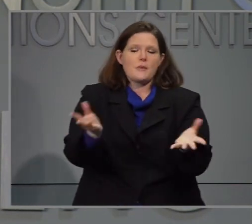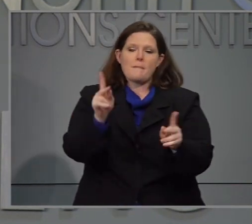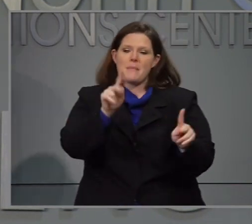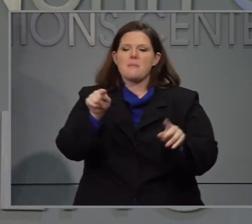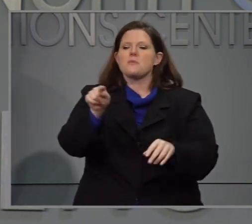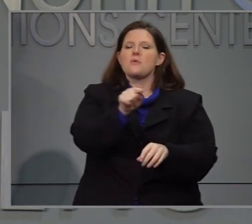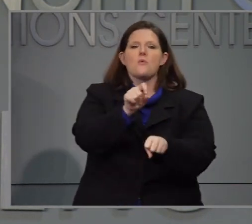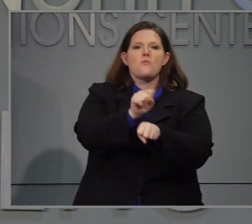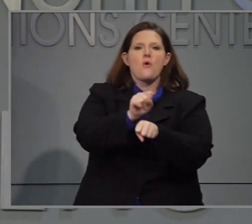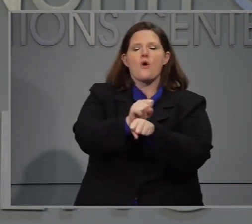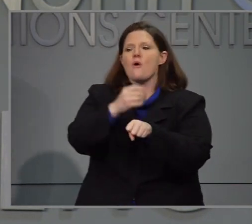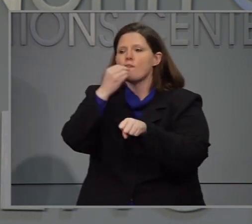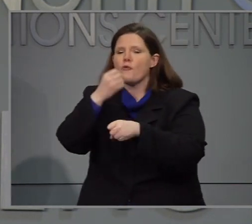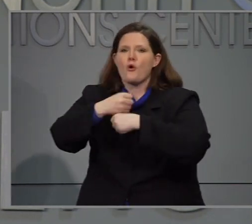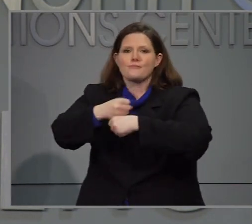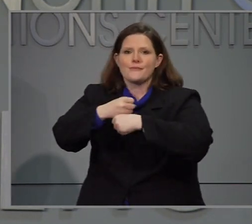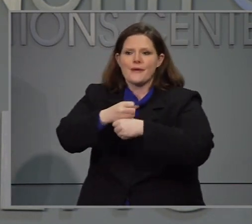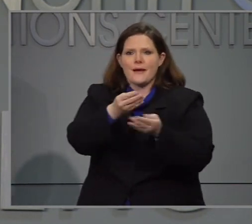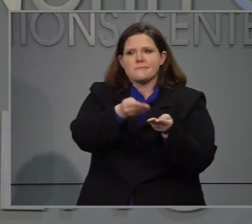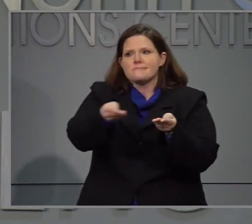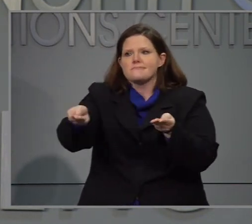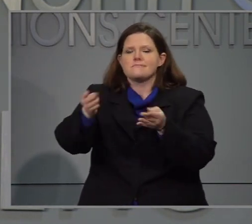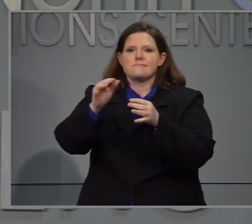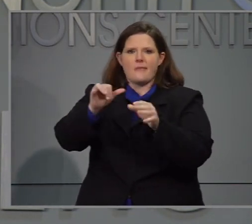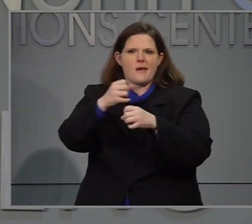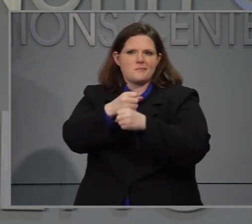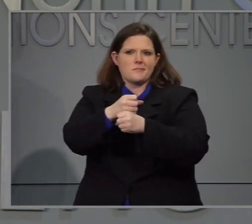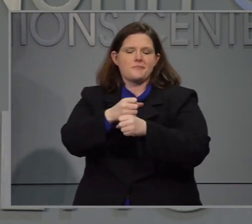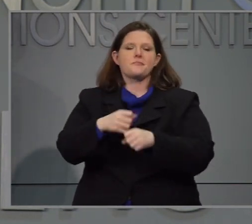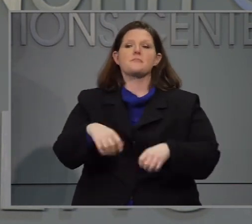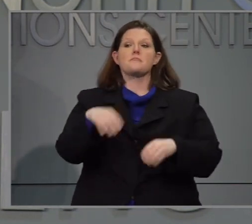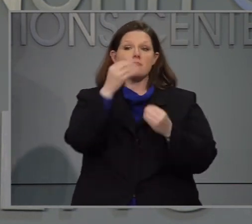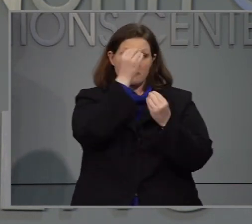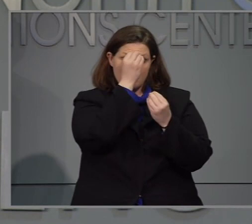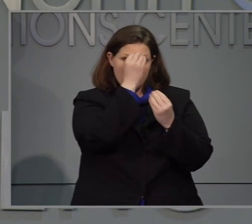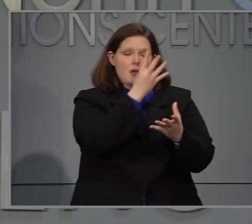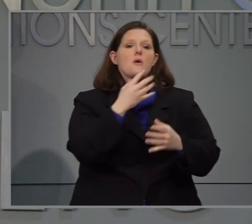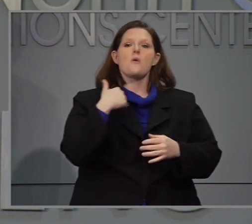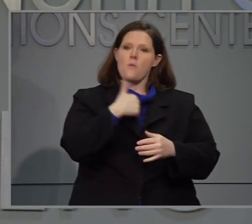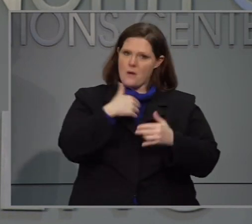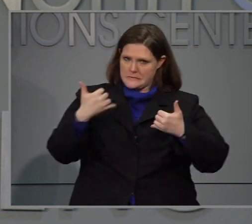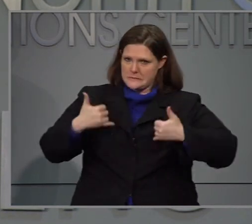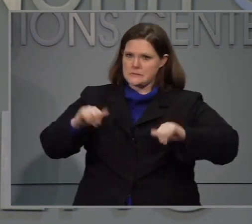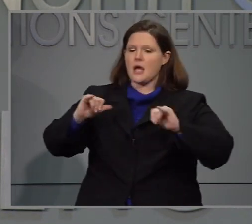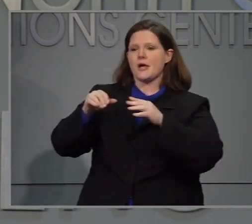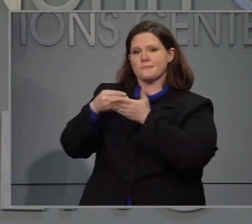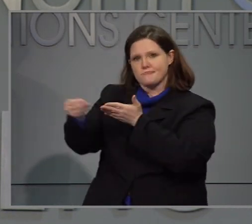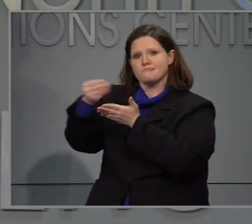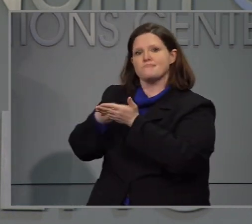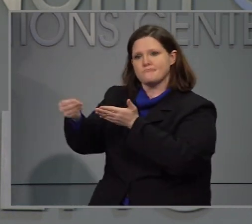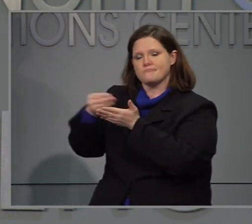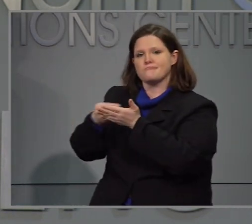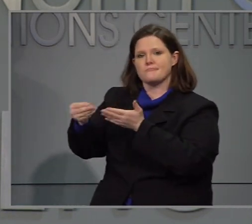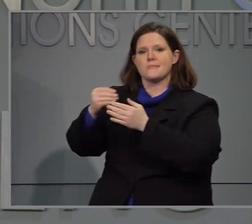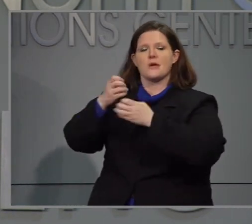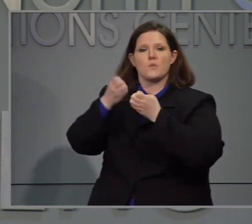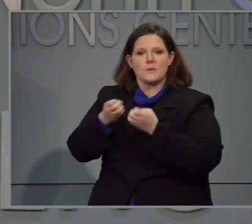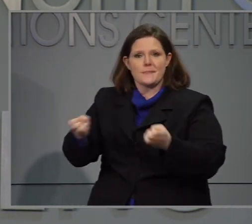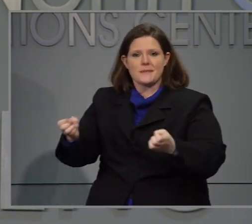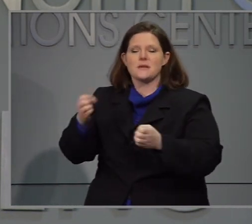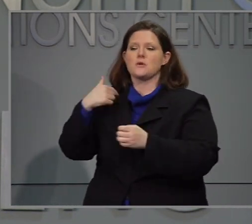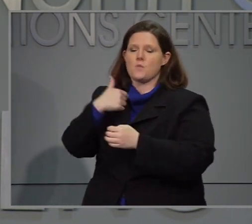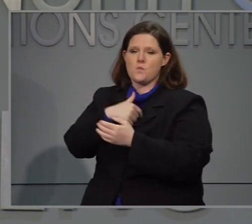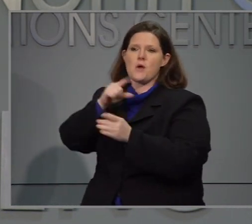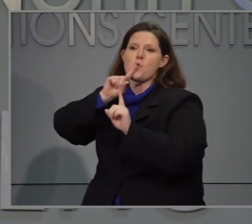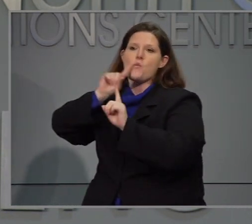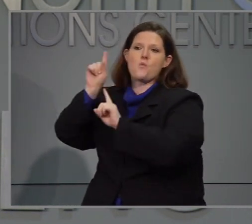suministro de alimentos. Al mismo tiempo tenemos la adquisición de PPE de clasificación médica y